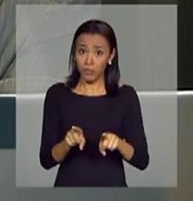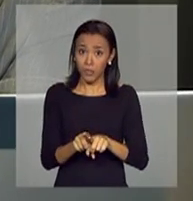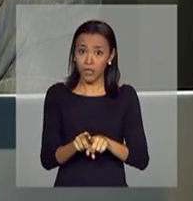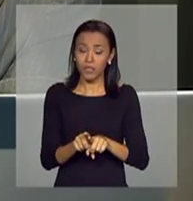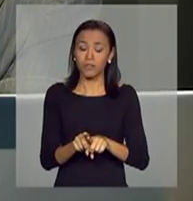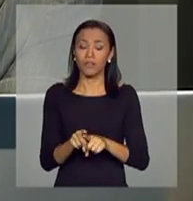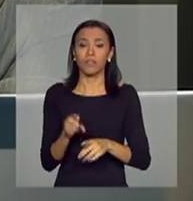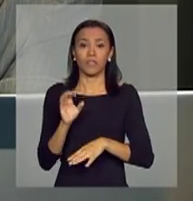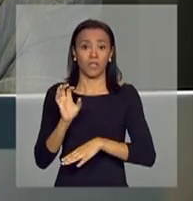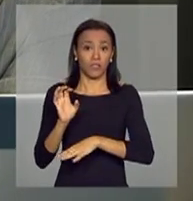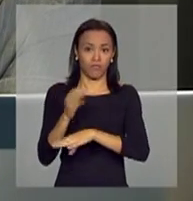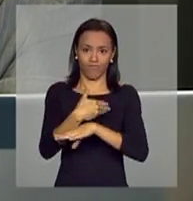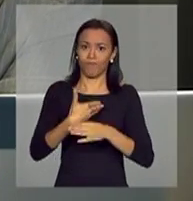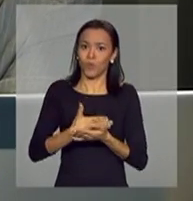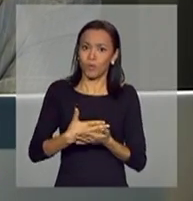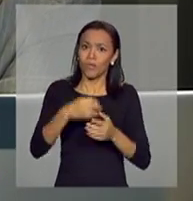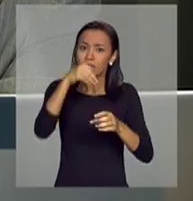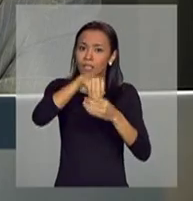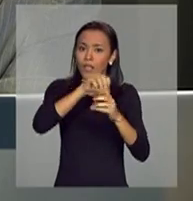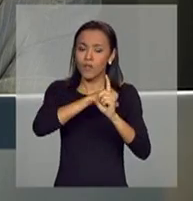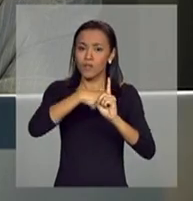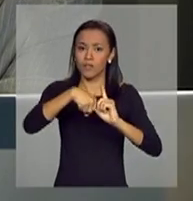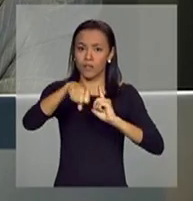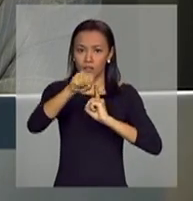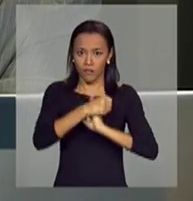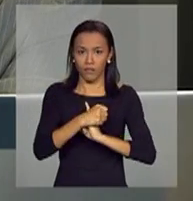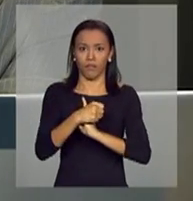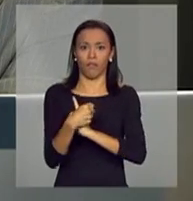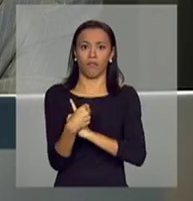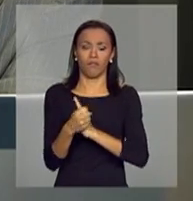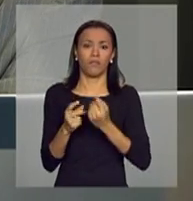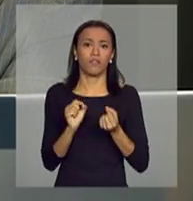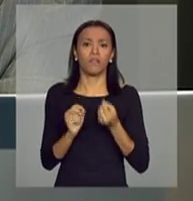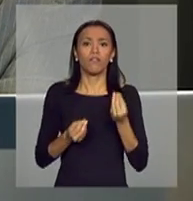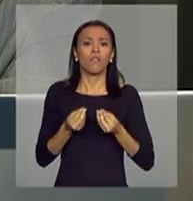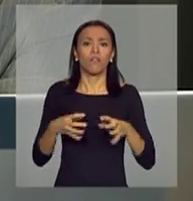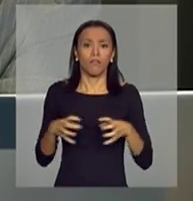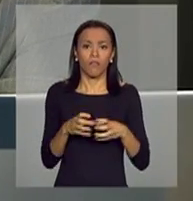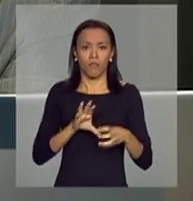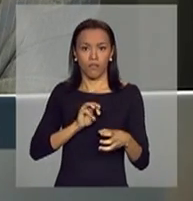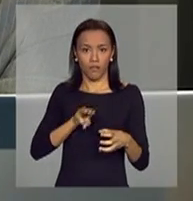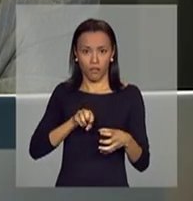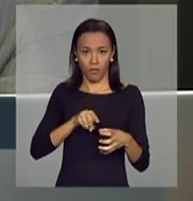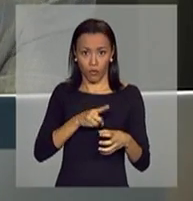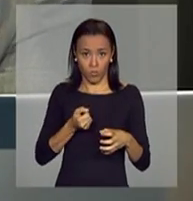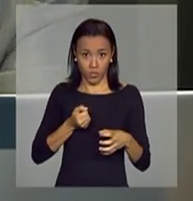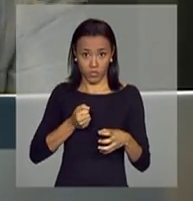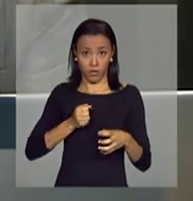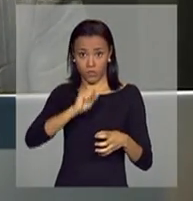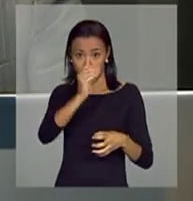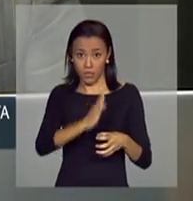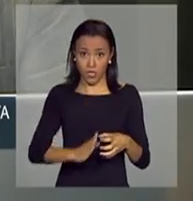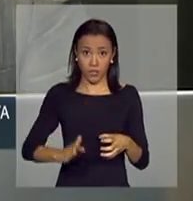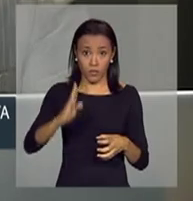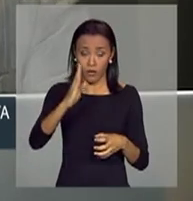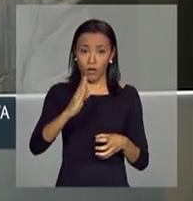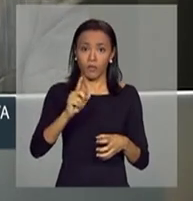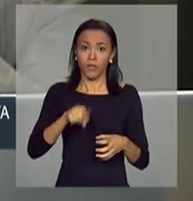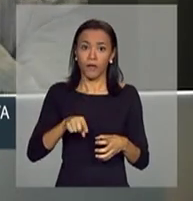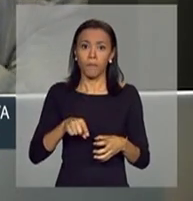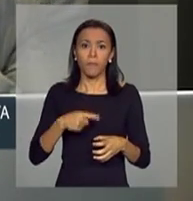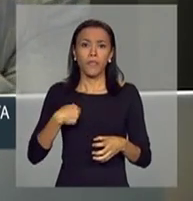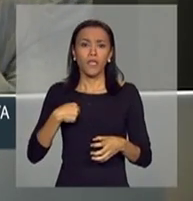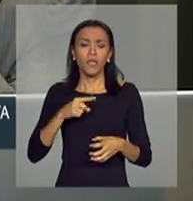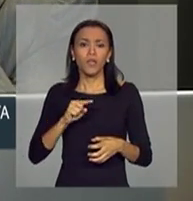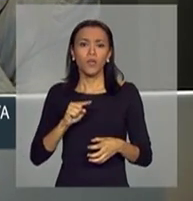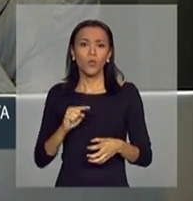civil, que van a seguir investigando incluso después de que la Comisión Nacional termine sus investigaciones. De modo que eso es fundamental. Yo solamente